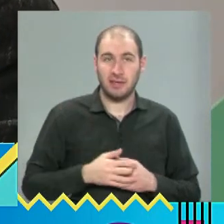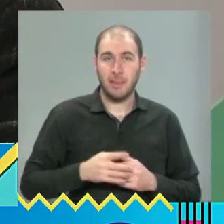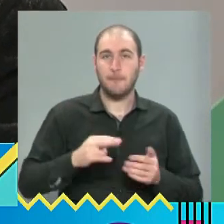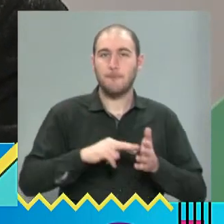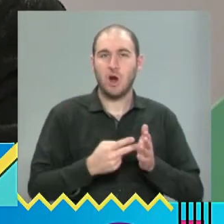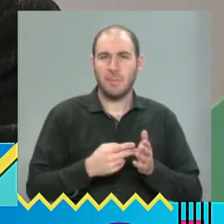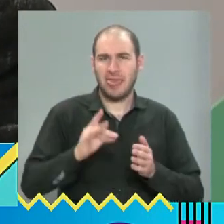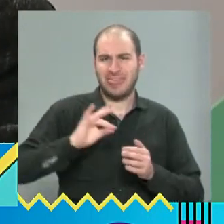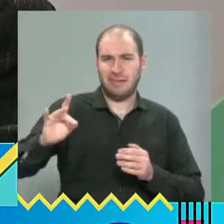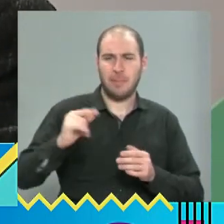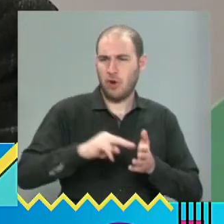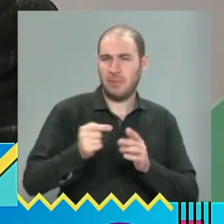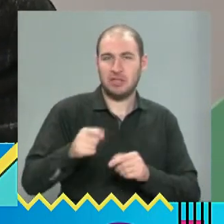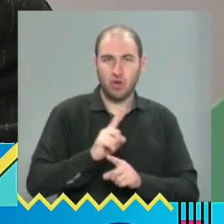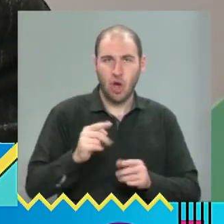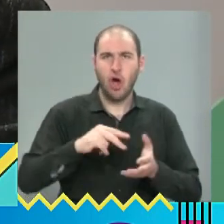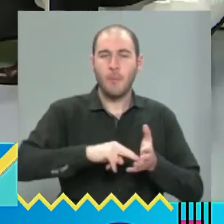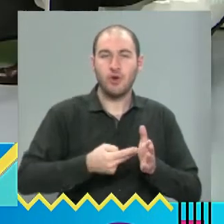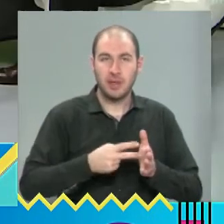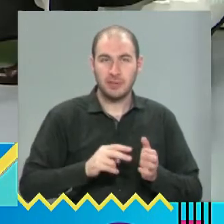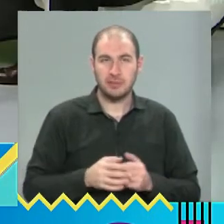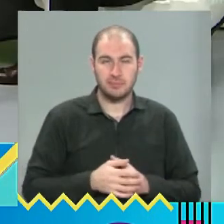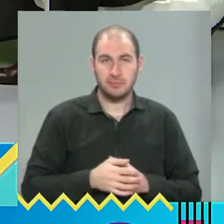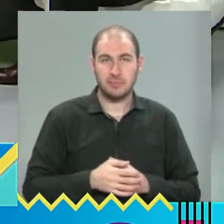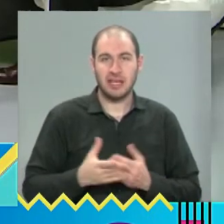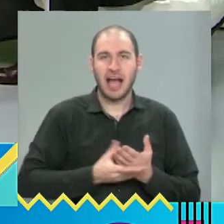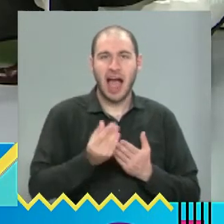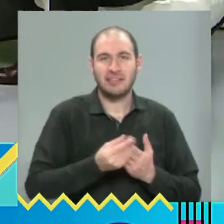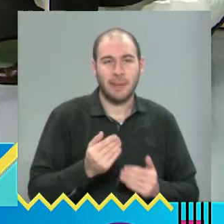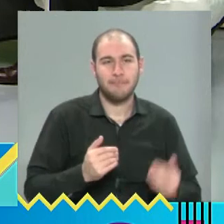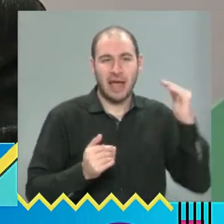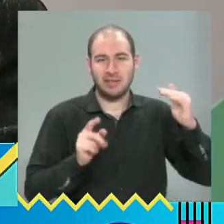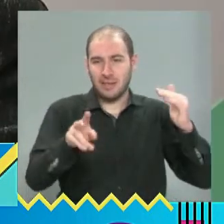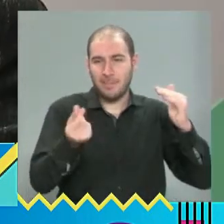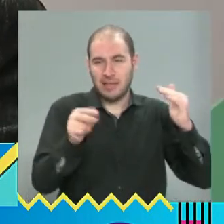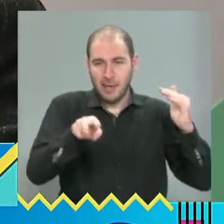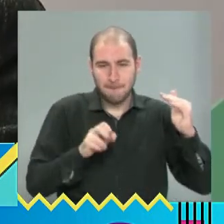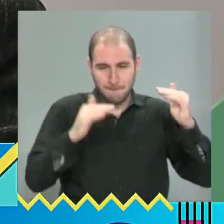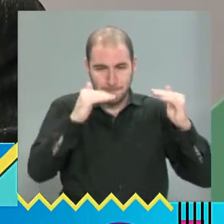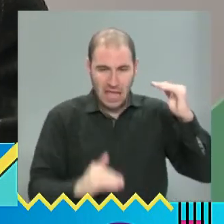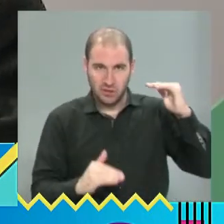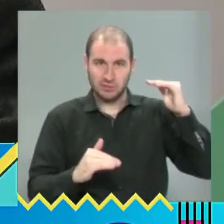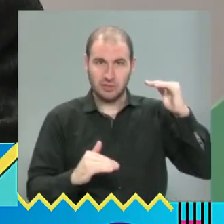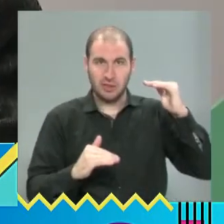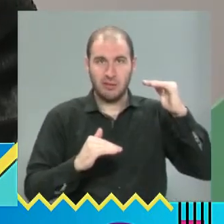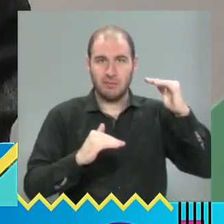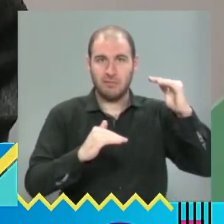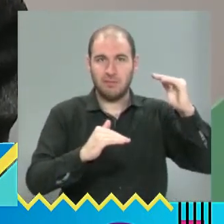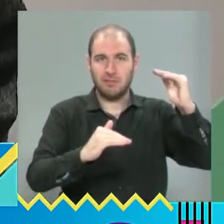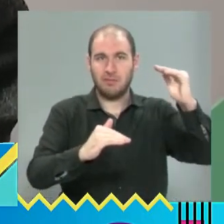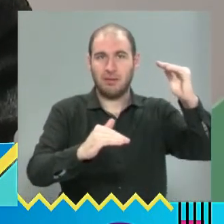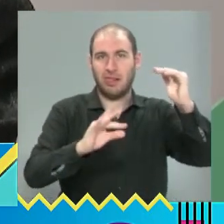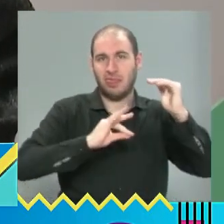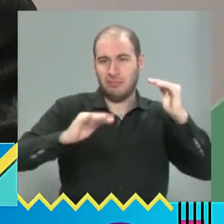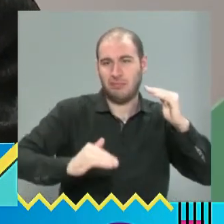problema tanto de deuda, sino tiene un problema de que gasta más que lo que le ingresa. Entonces, si sigue así, la deuda le va a